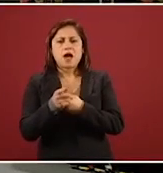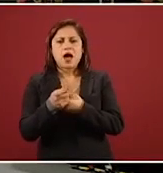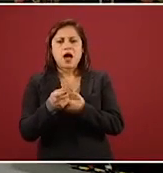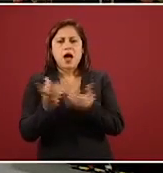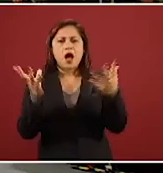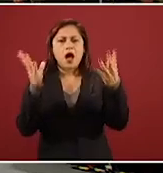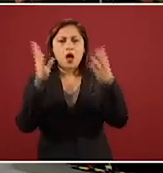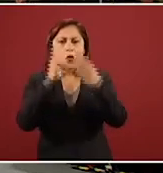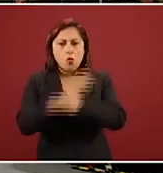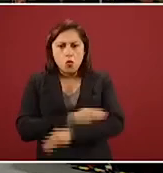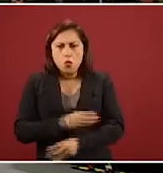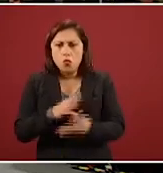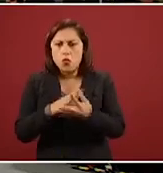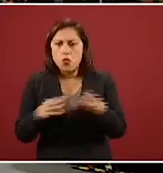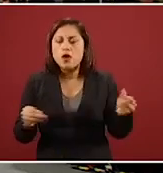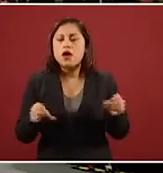que